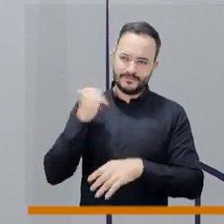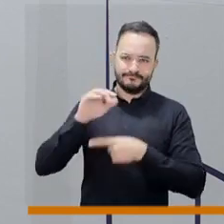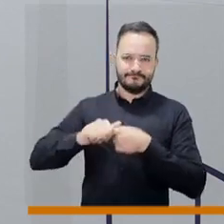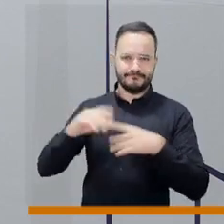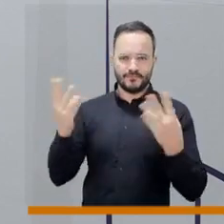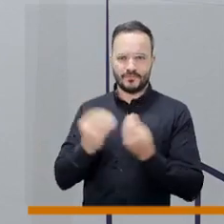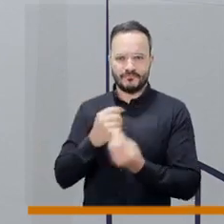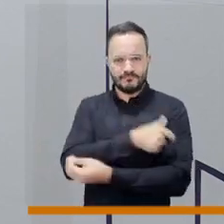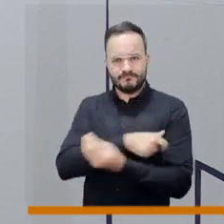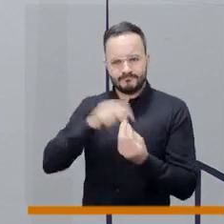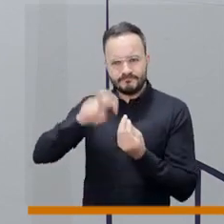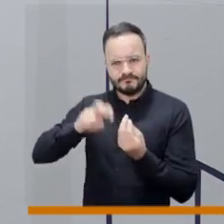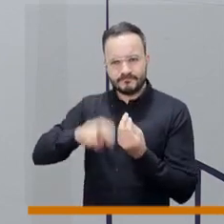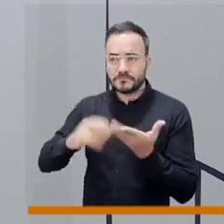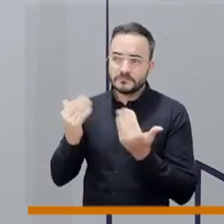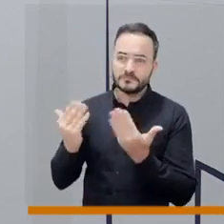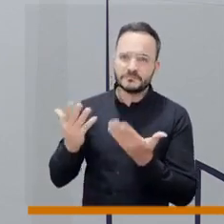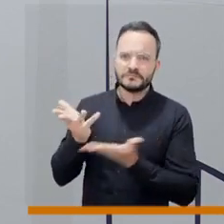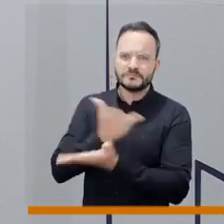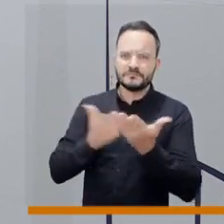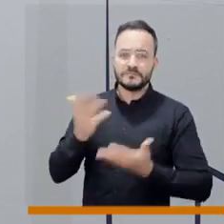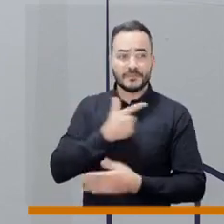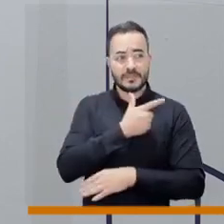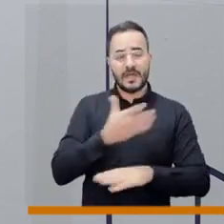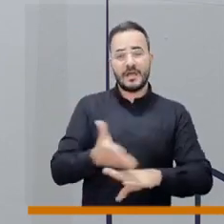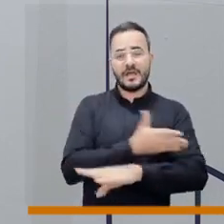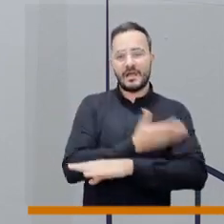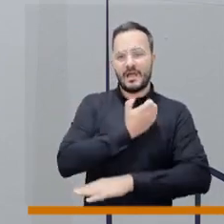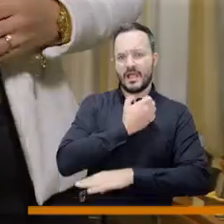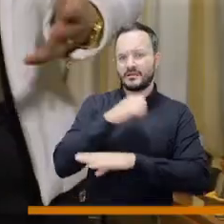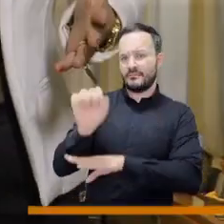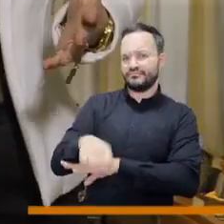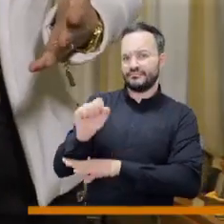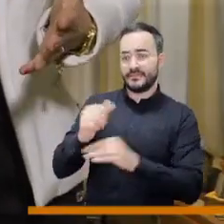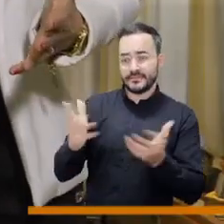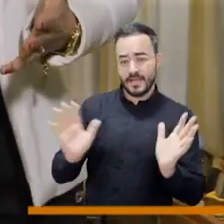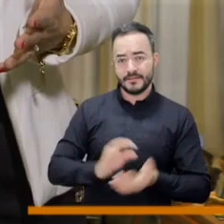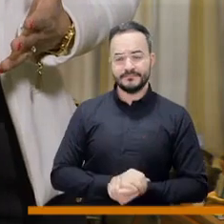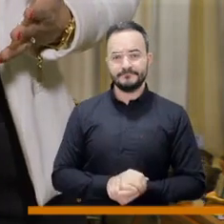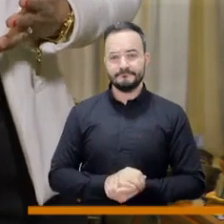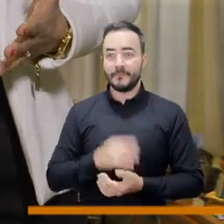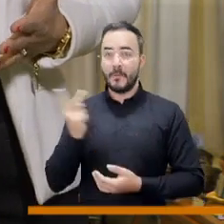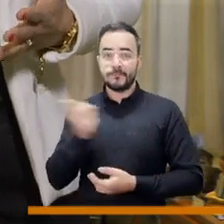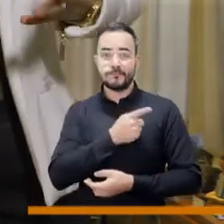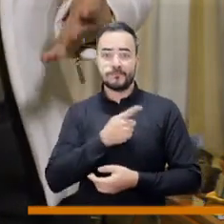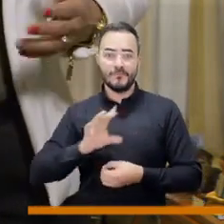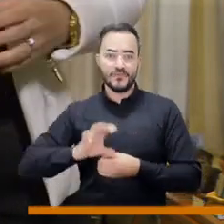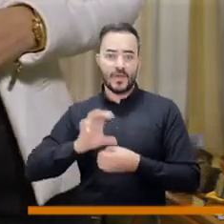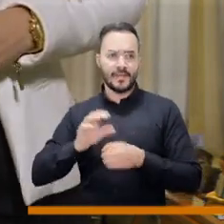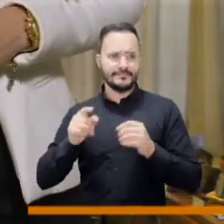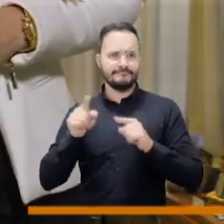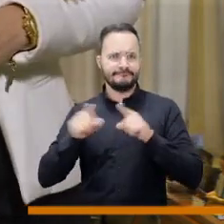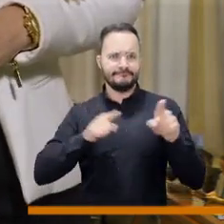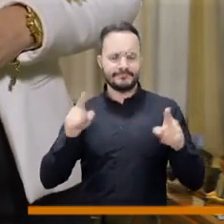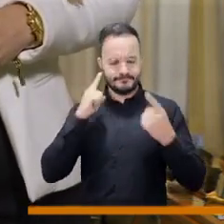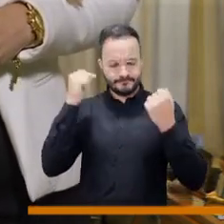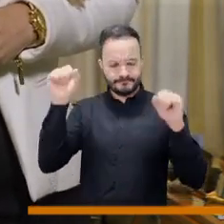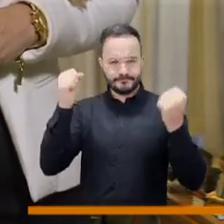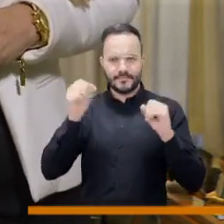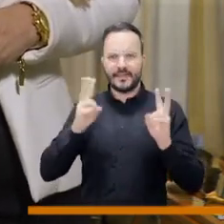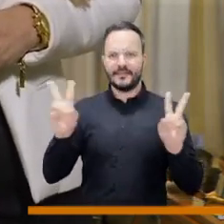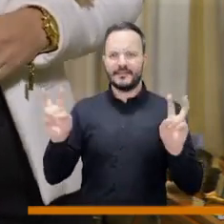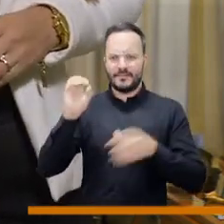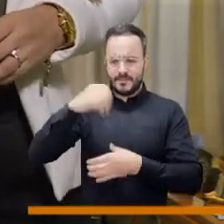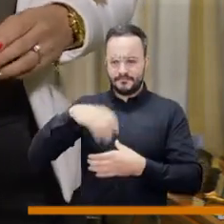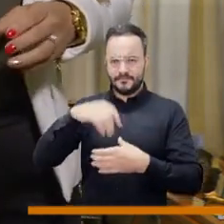Comisión Accidental para debatir sobre ese cargue lateral que ya fue aprobado por el alcalde. Las ciudades modernas tienen que enfrentar cada vez con más frecuencia este